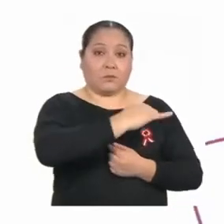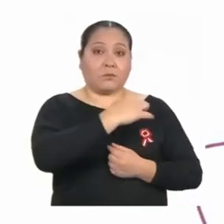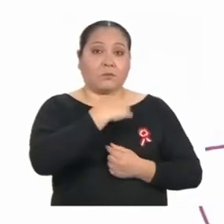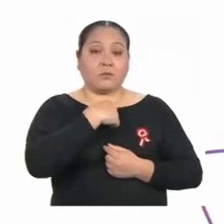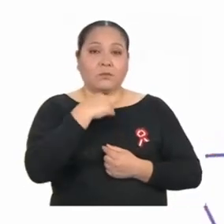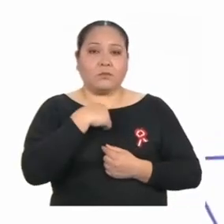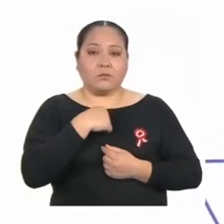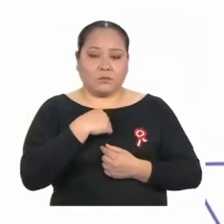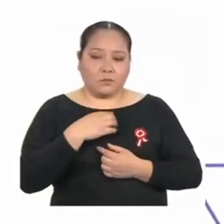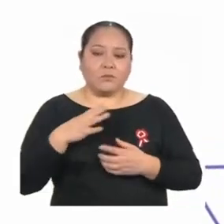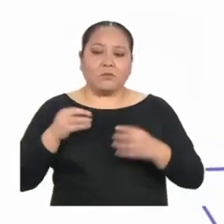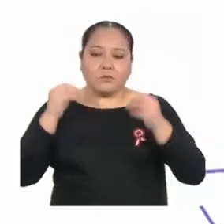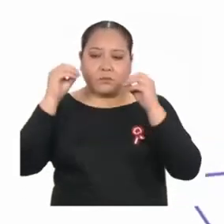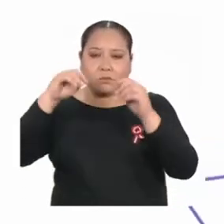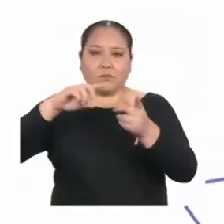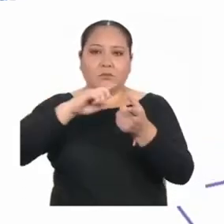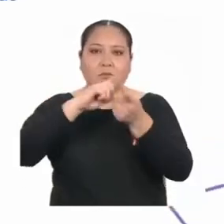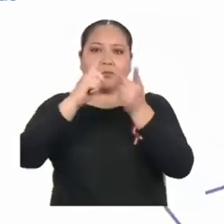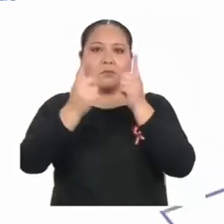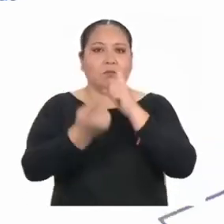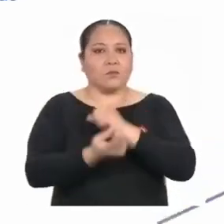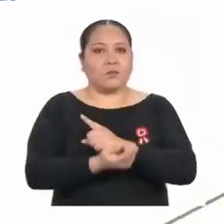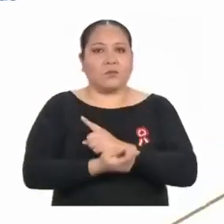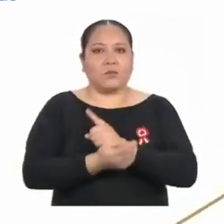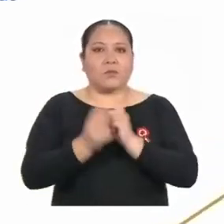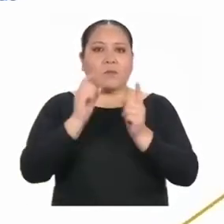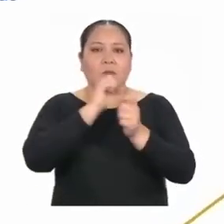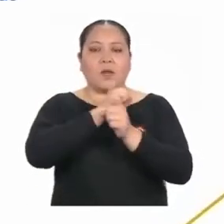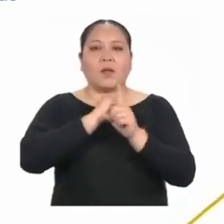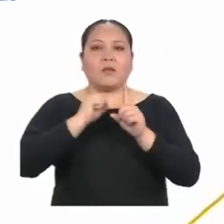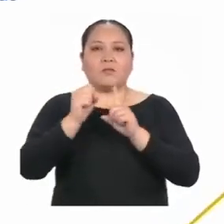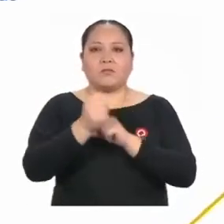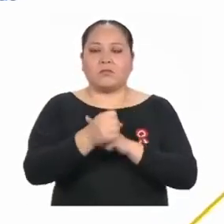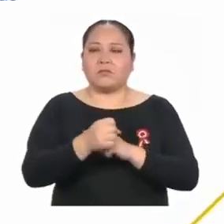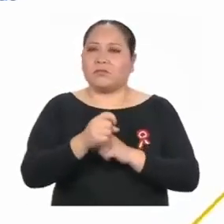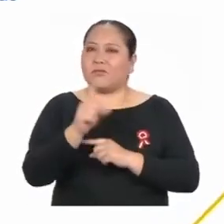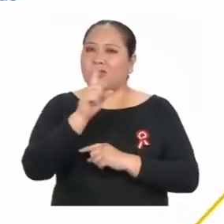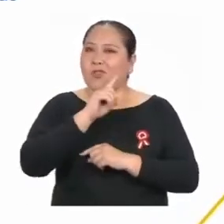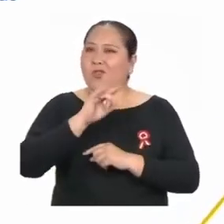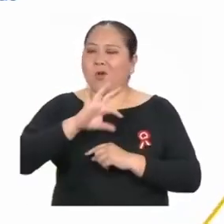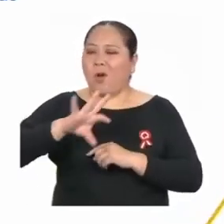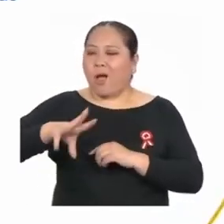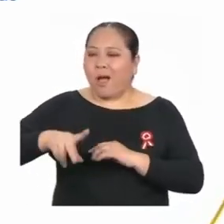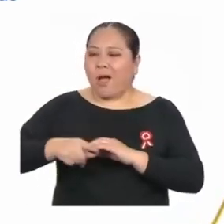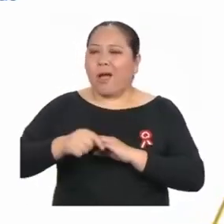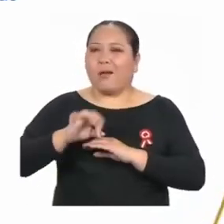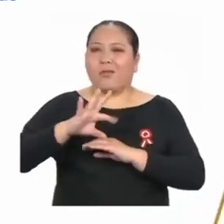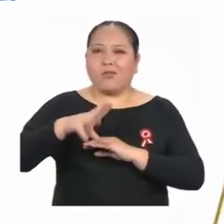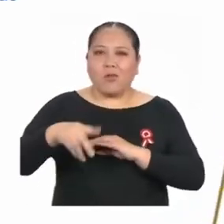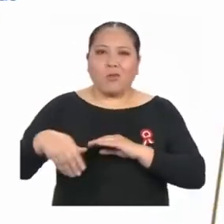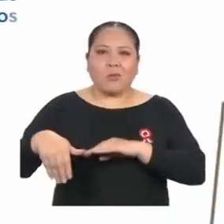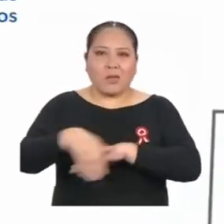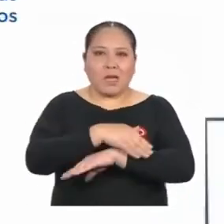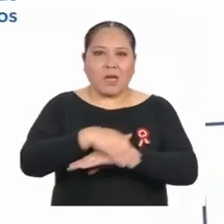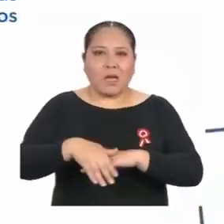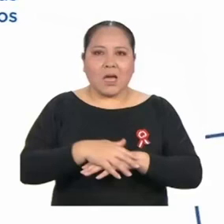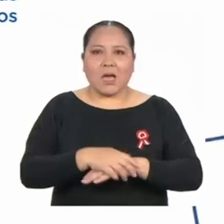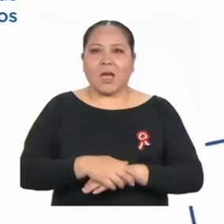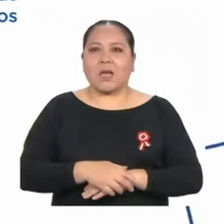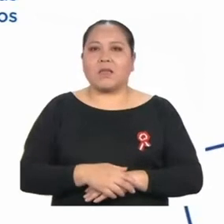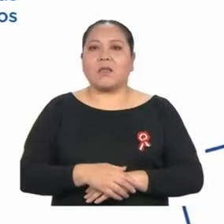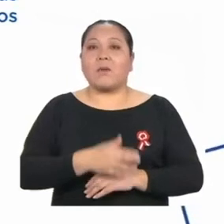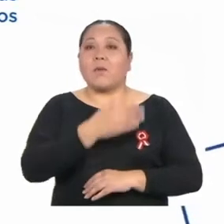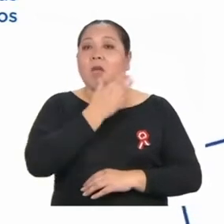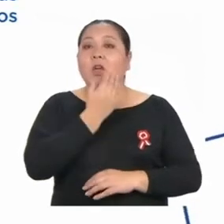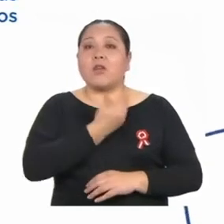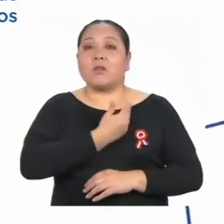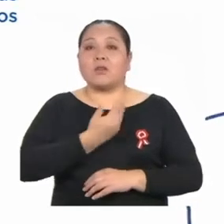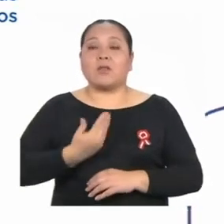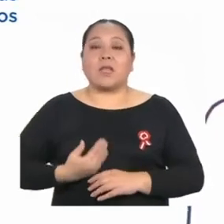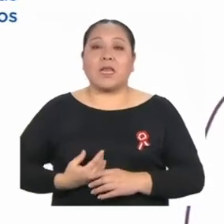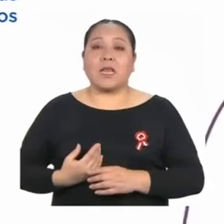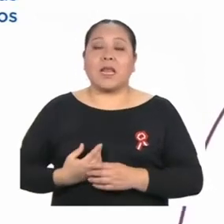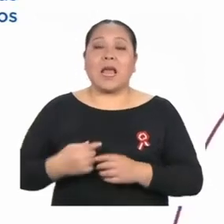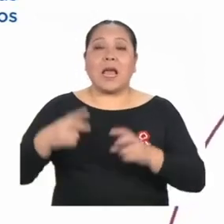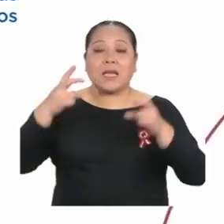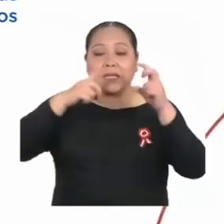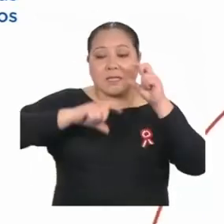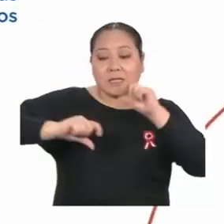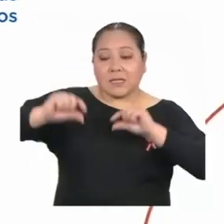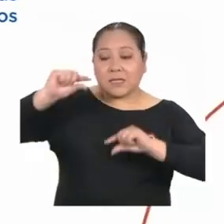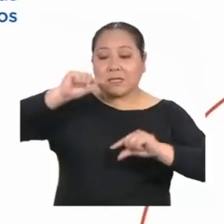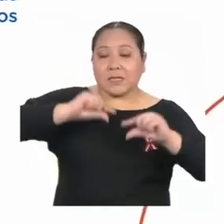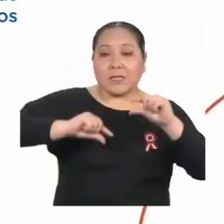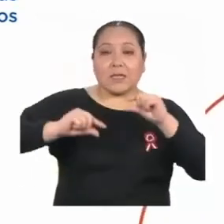habrá menos delincuencia en las calles y más honradez en los gobiernos, que la ciencia y la tecnología nos ayudarán a ser mejores ciudadanas